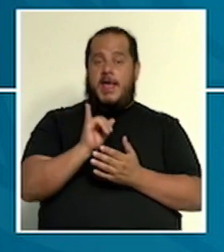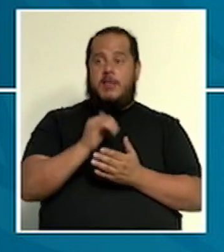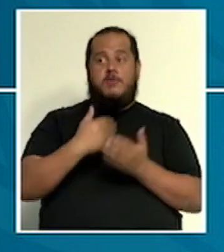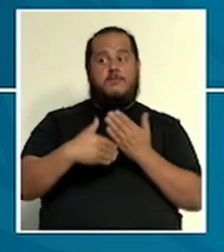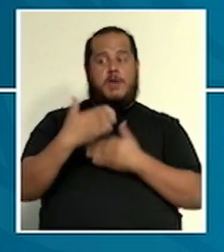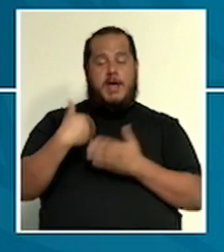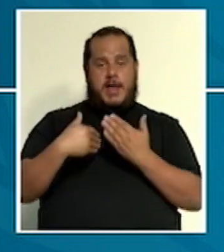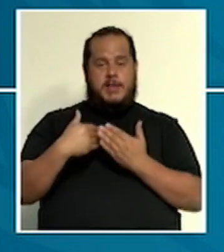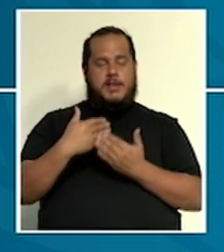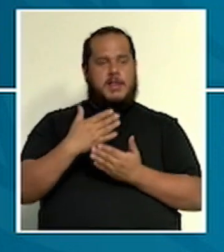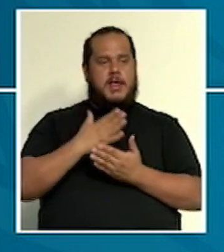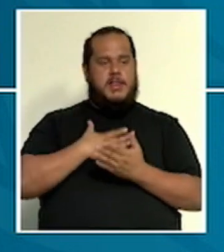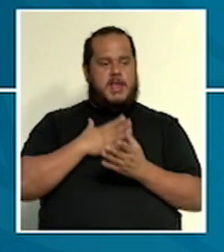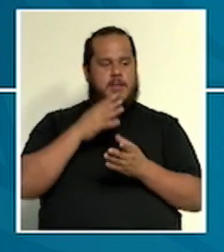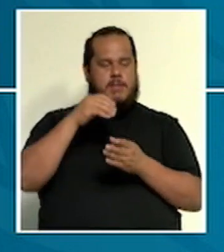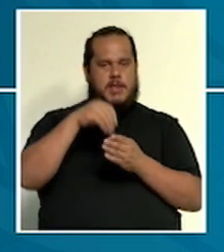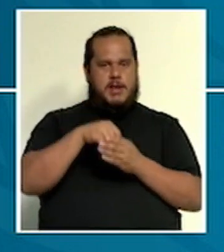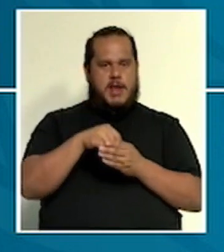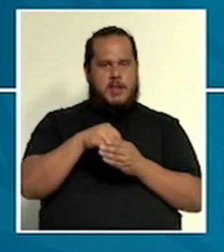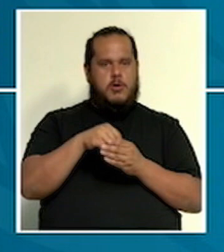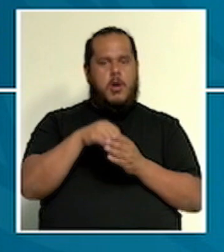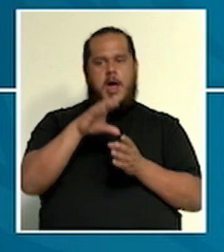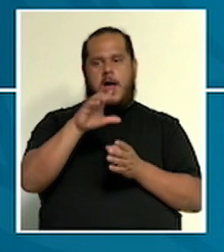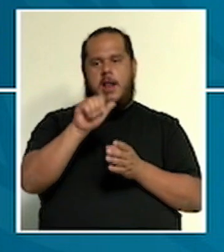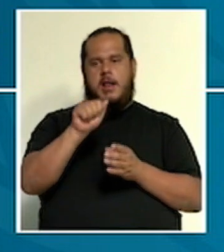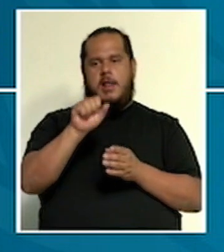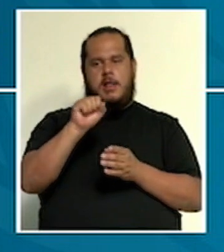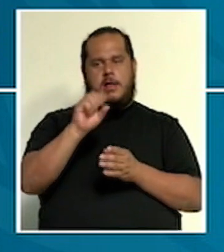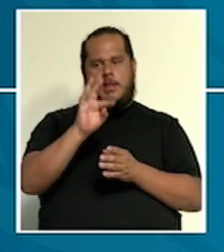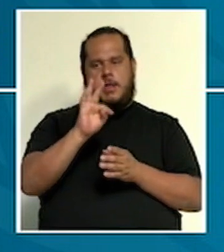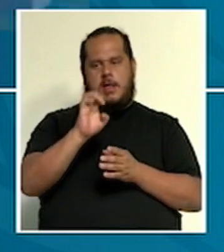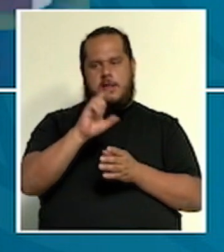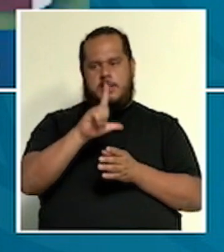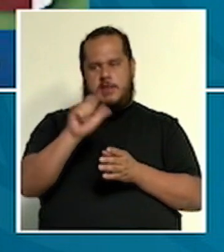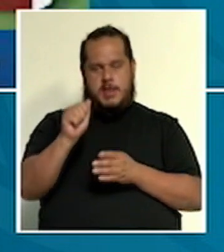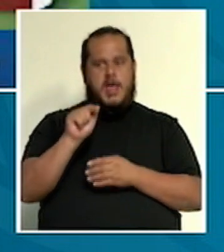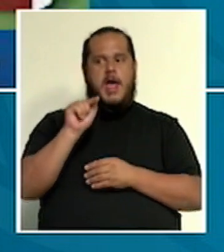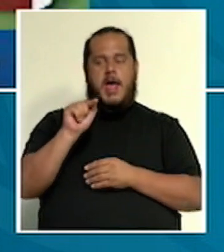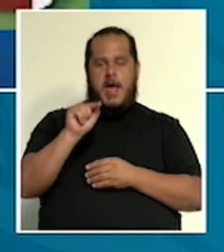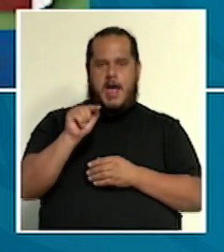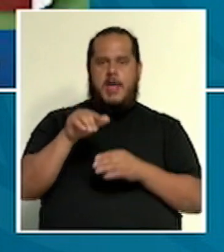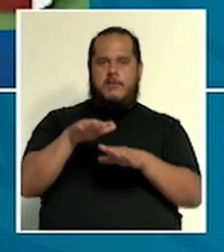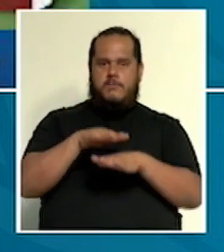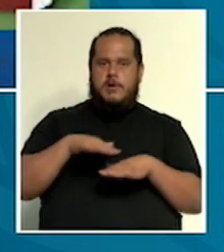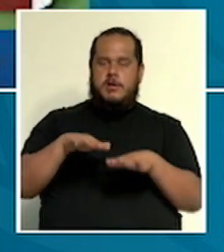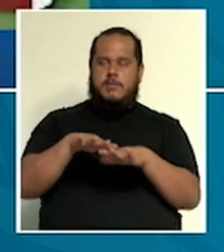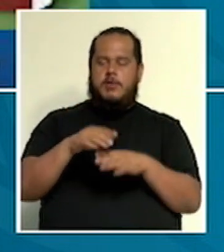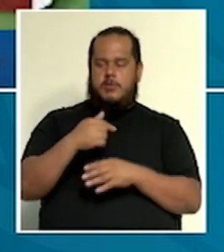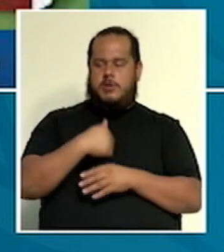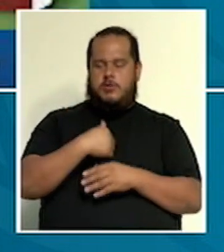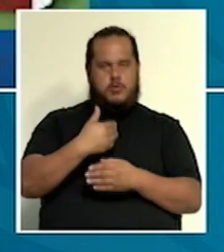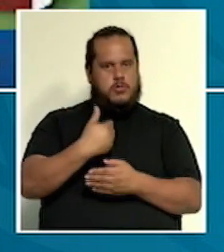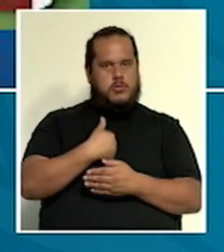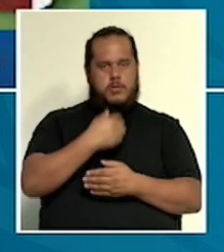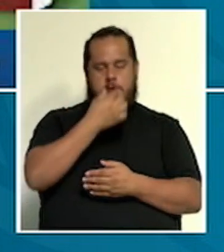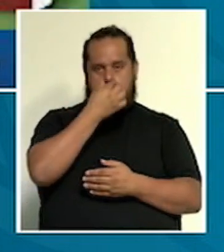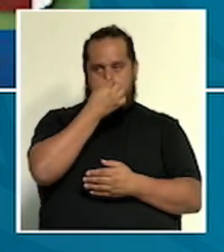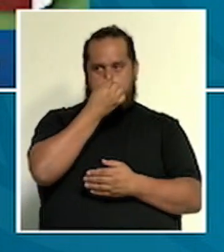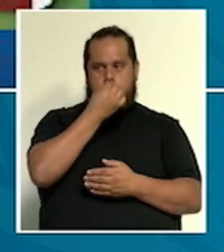antes de mi ingreso al Conservatorio Castella, que fue el espacio donde yo tuve, digamos,